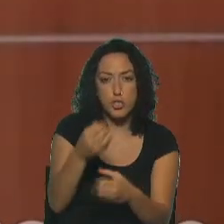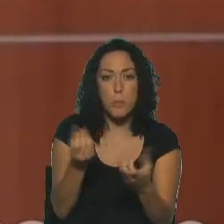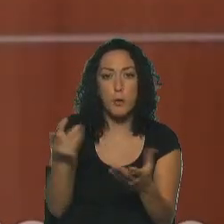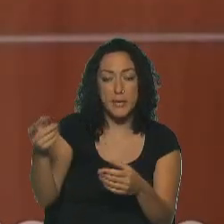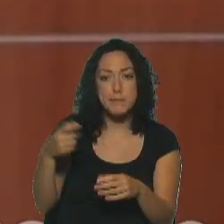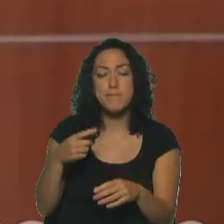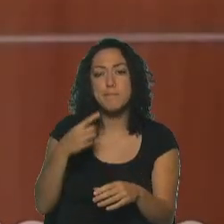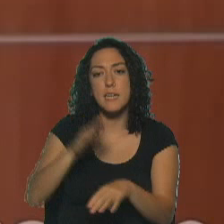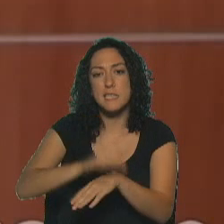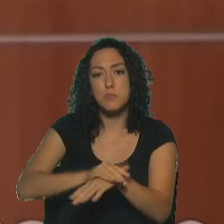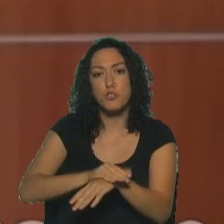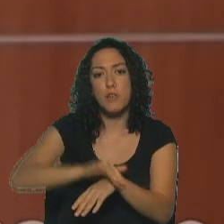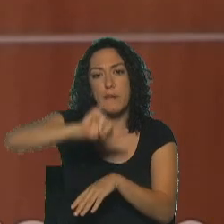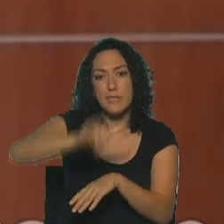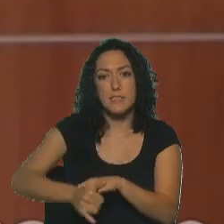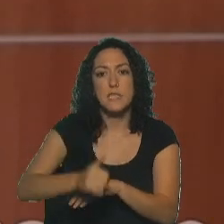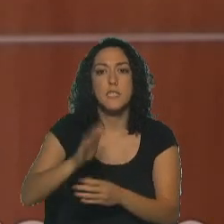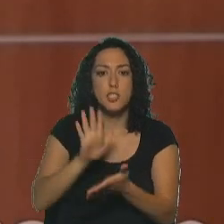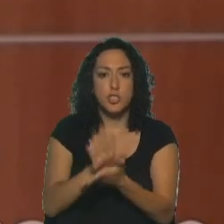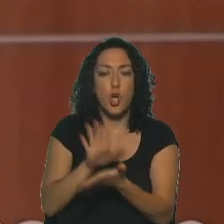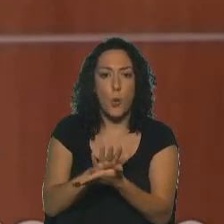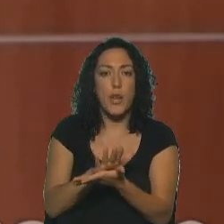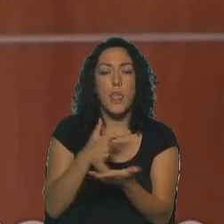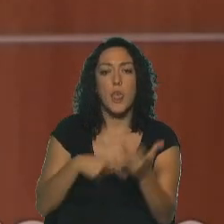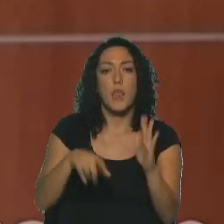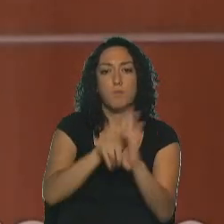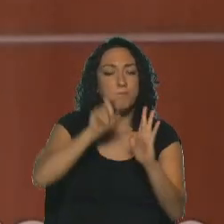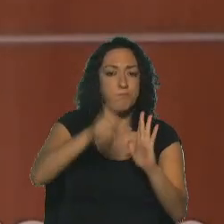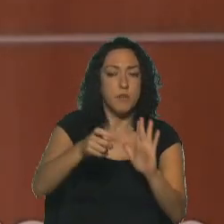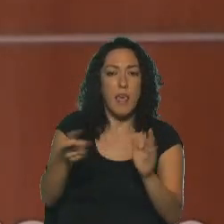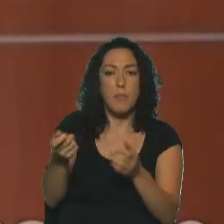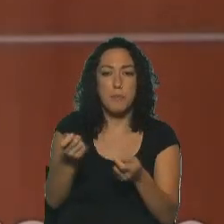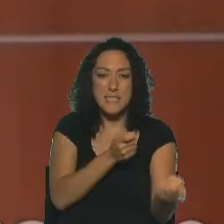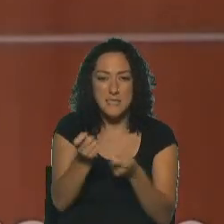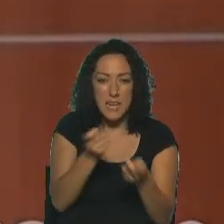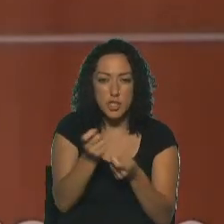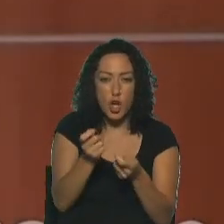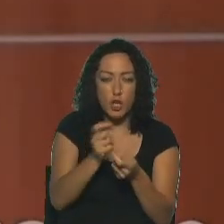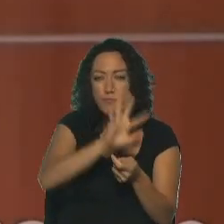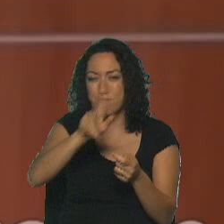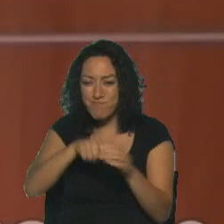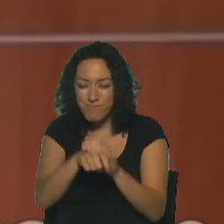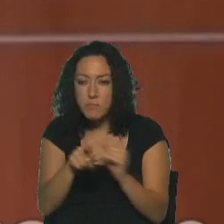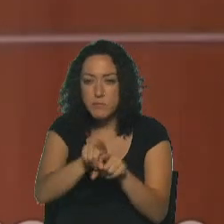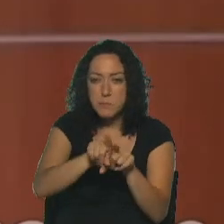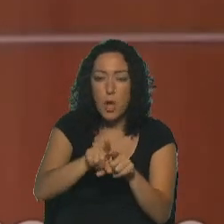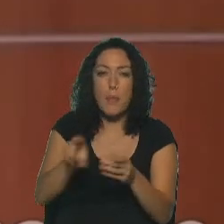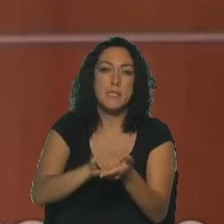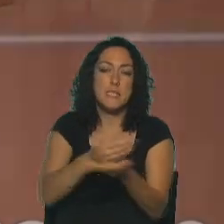autora penalmente responsable del delito de administración fraudulenta en perjuicio de la administración